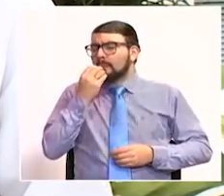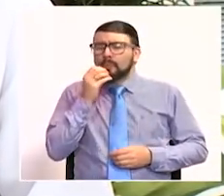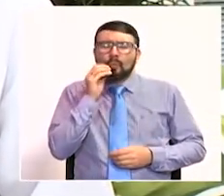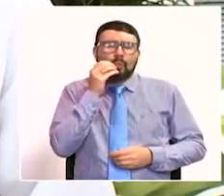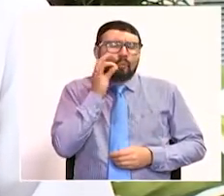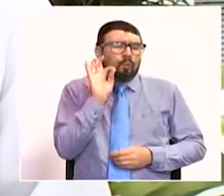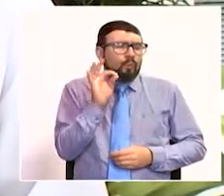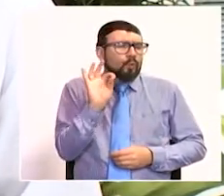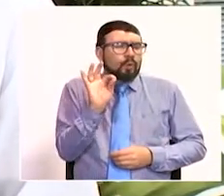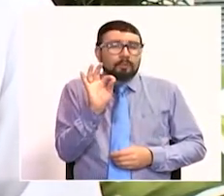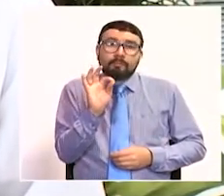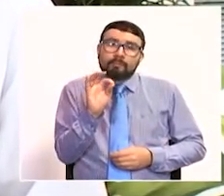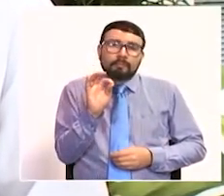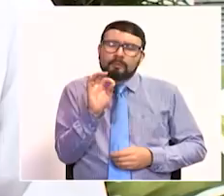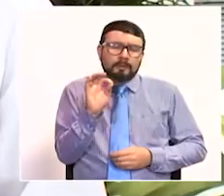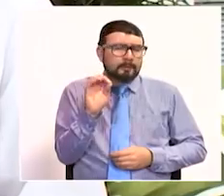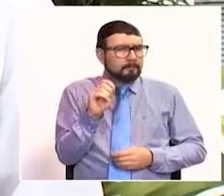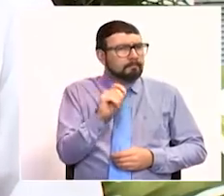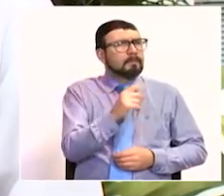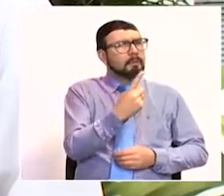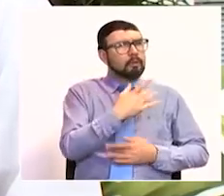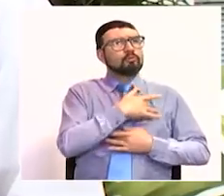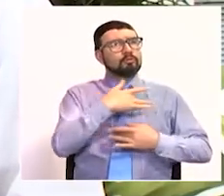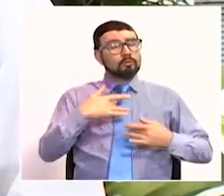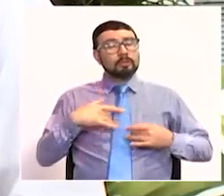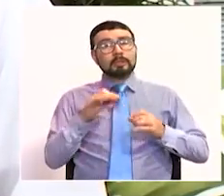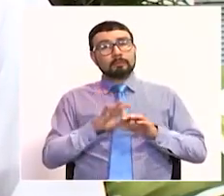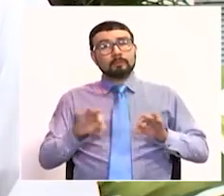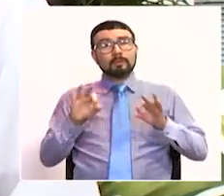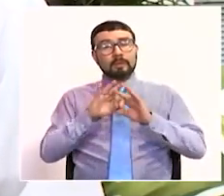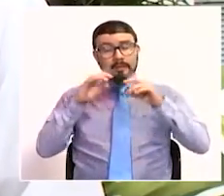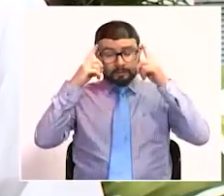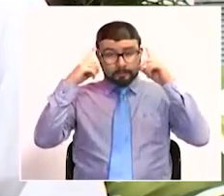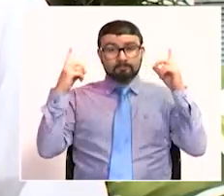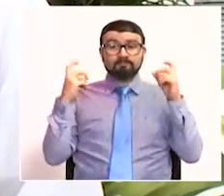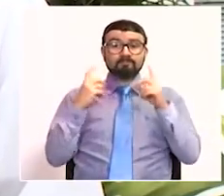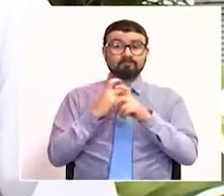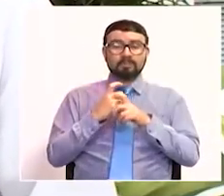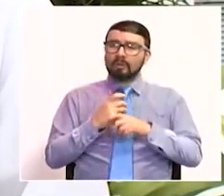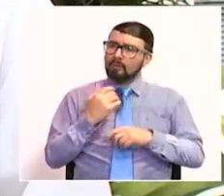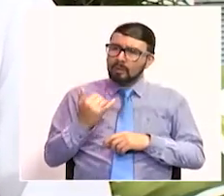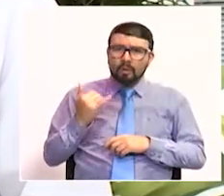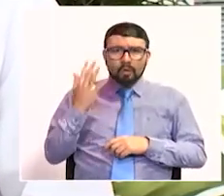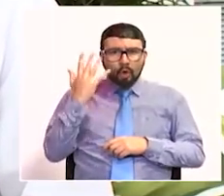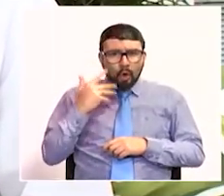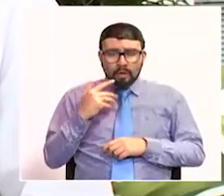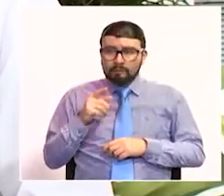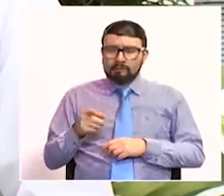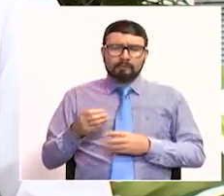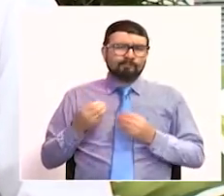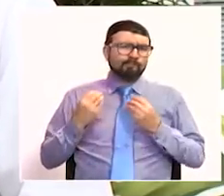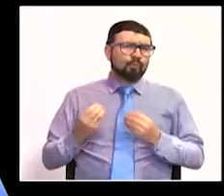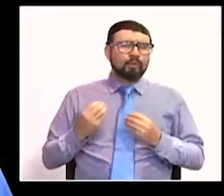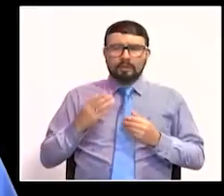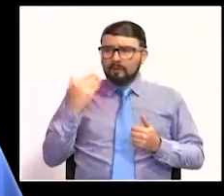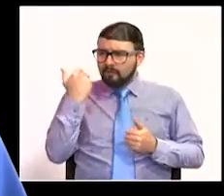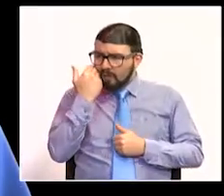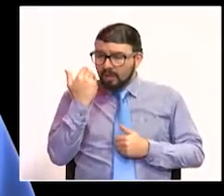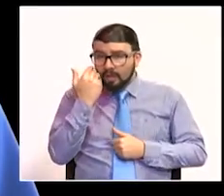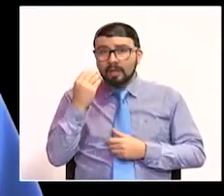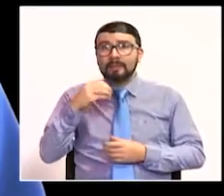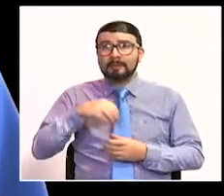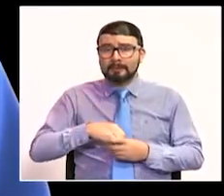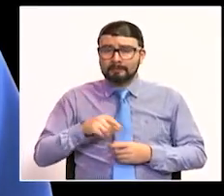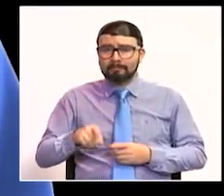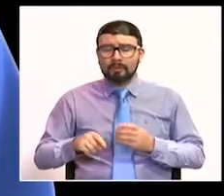es algo muy importante a reflexionar. Vemos que todos los días hay más enfermedades en el colon.